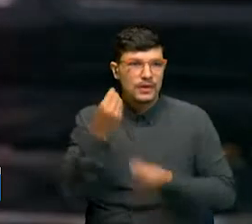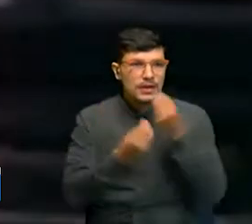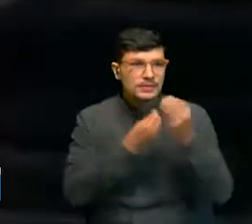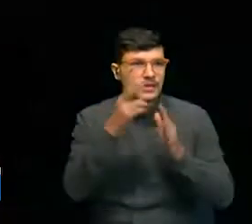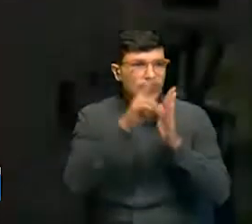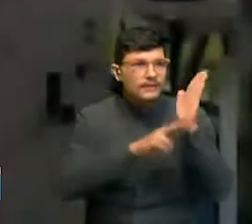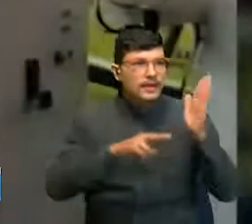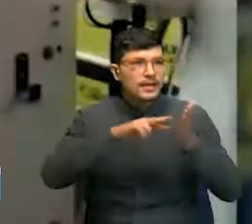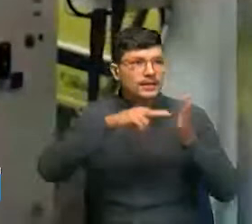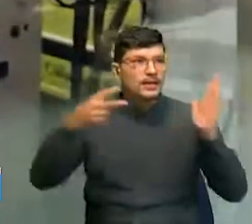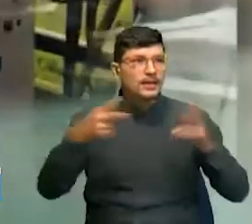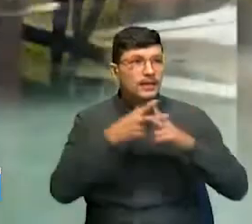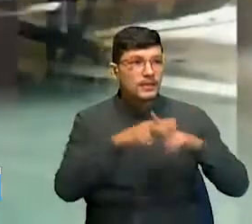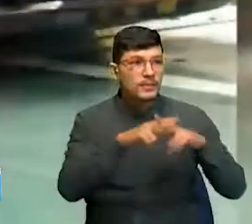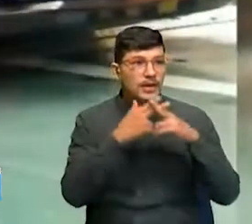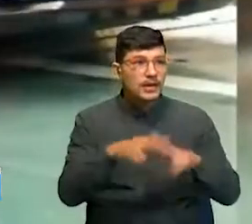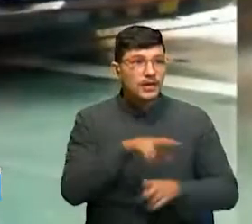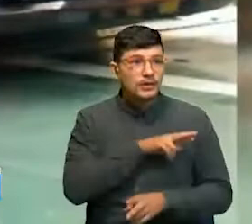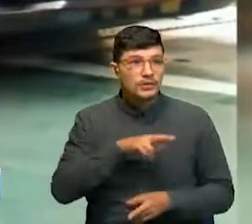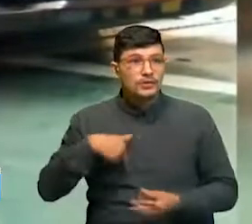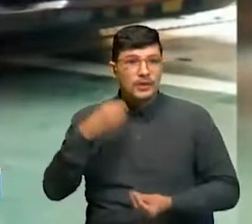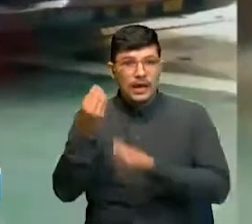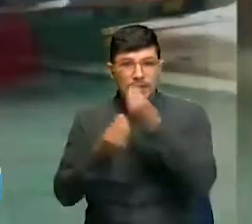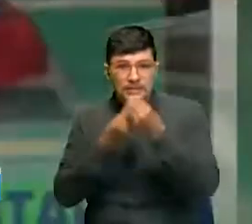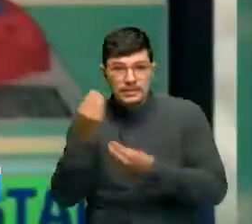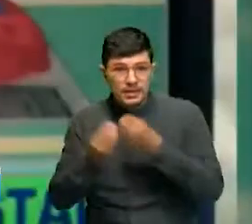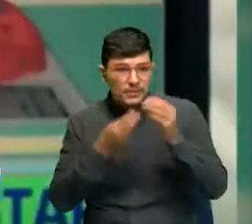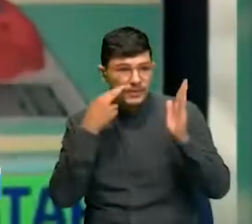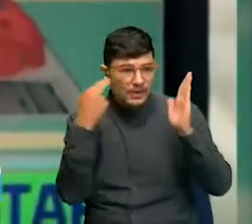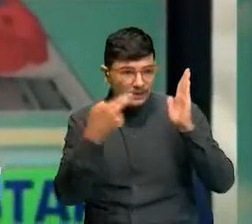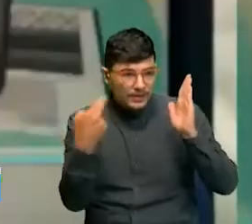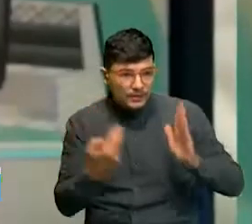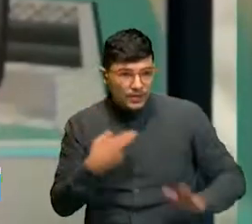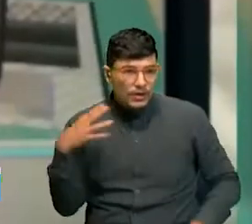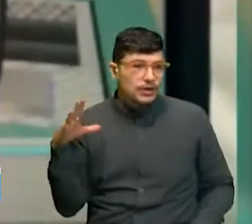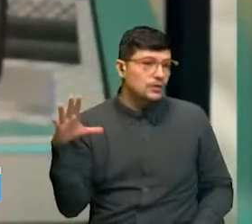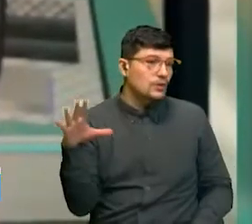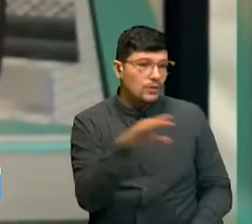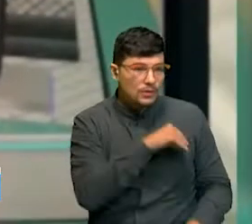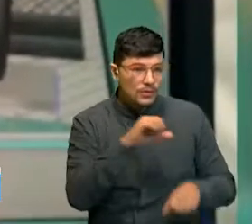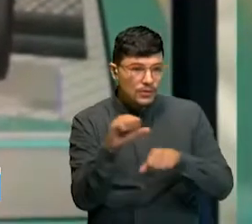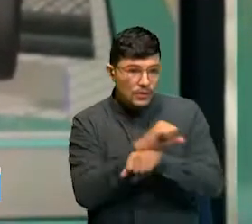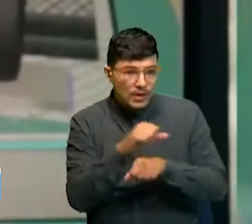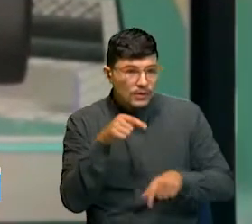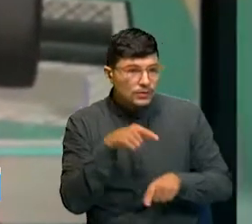técnico-mecánicas, donde le damos, hacemos una serie de inspecciones y todos los vehículos deben cumplir.